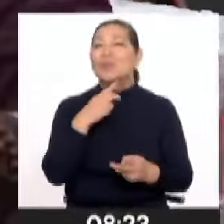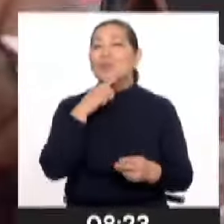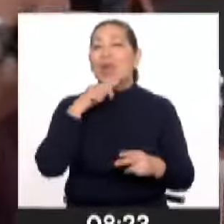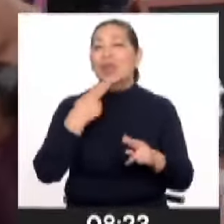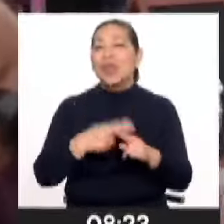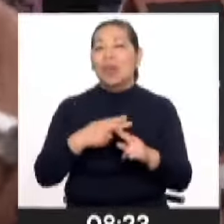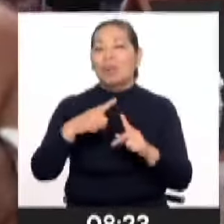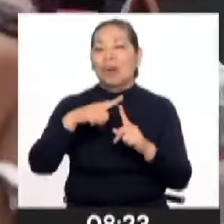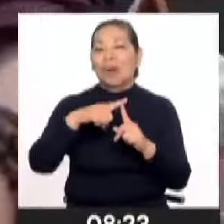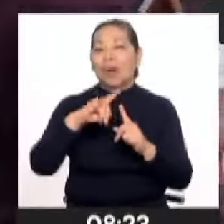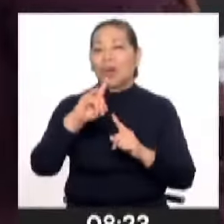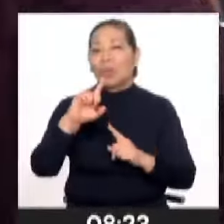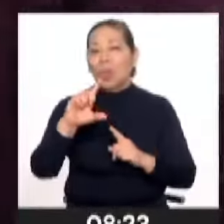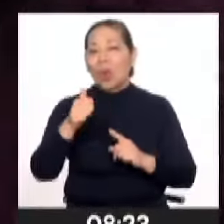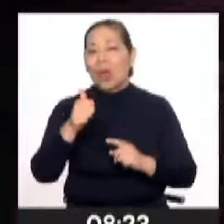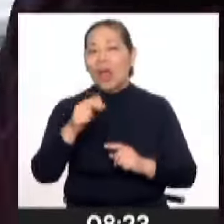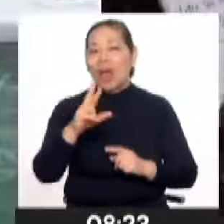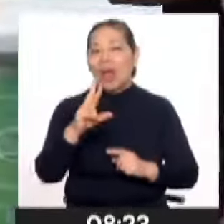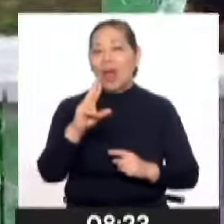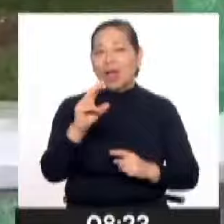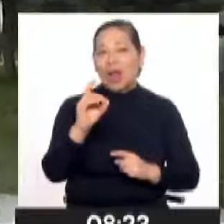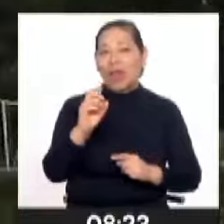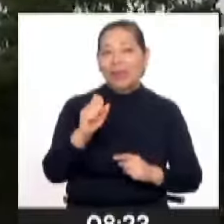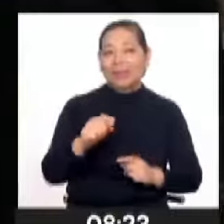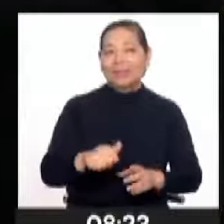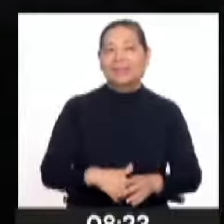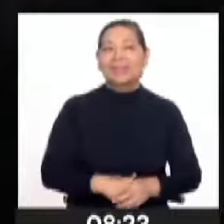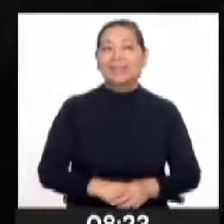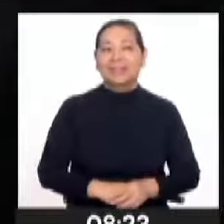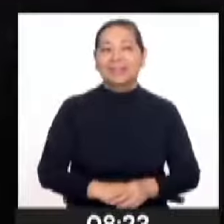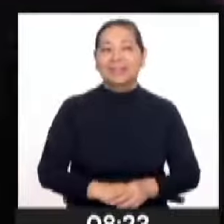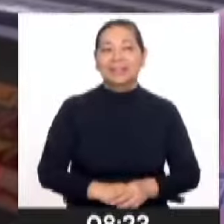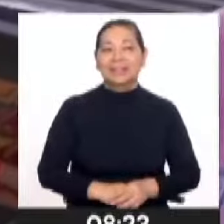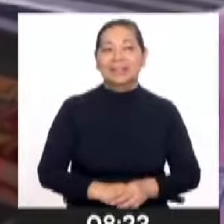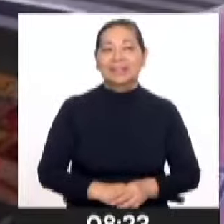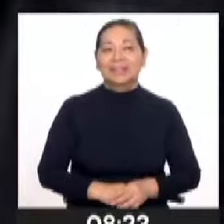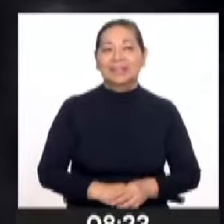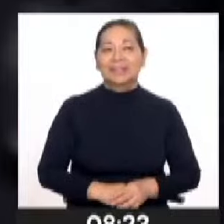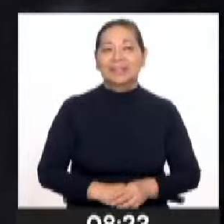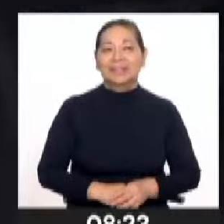acompaña. ¡Vamos, ¿no?, a buscarla! ¡Vamos!